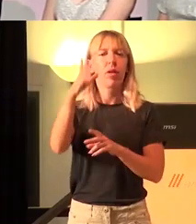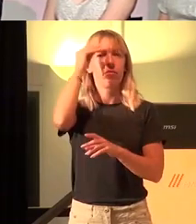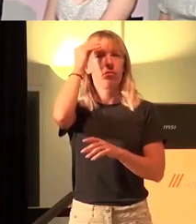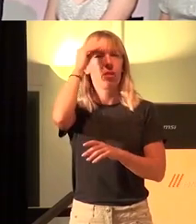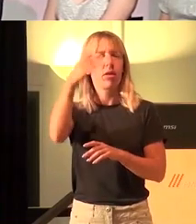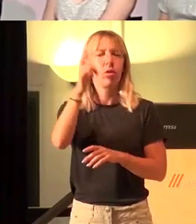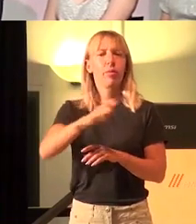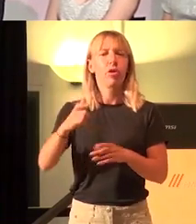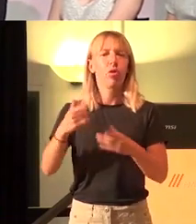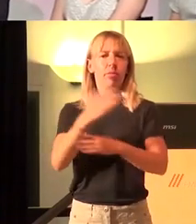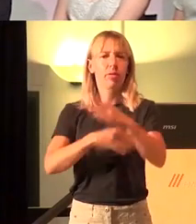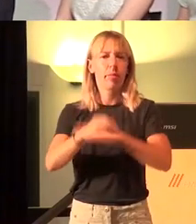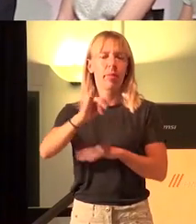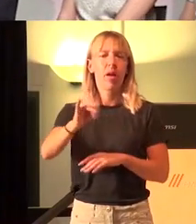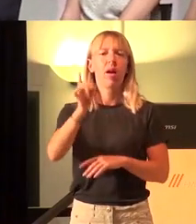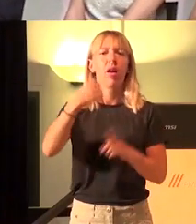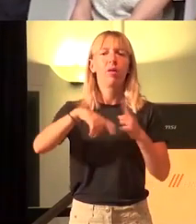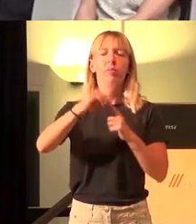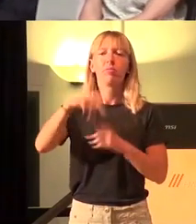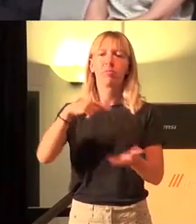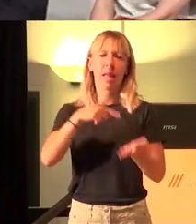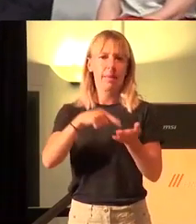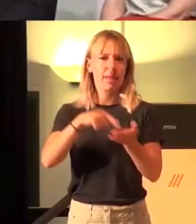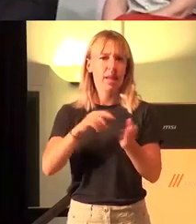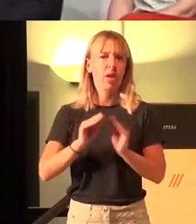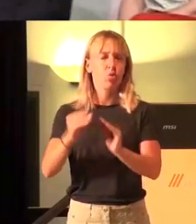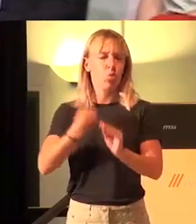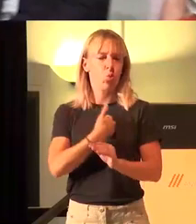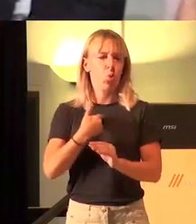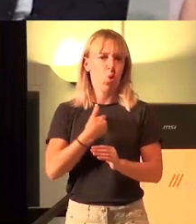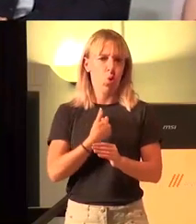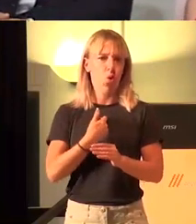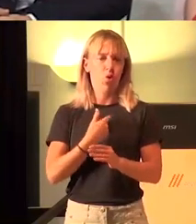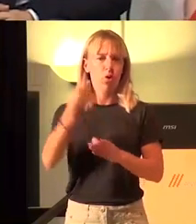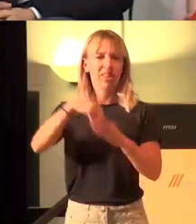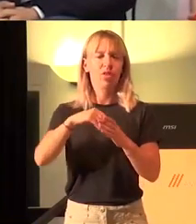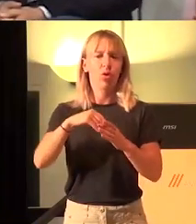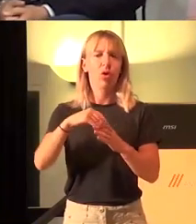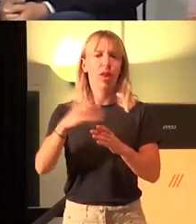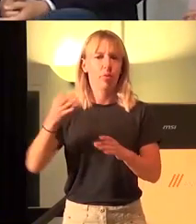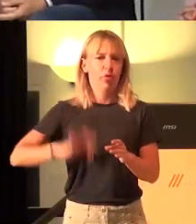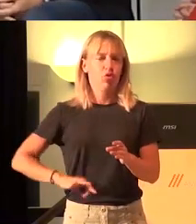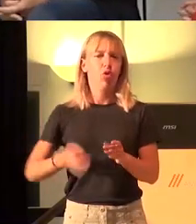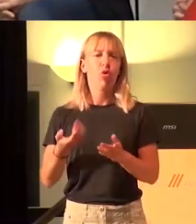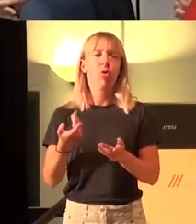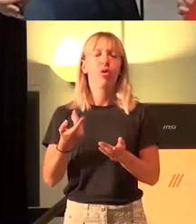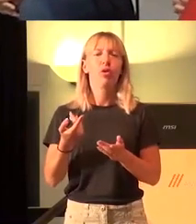personas con discapacidad y además reivindicar su rol y su papel dentro de los circuitos profesionales.